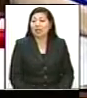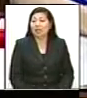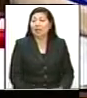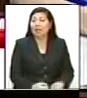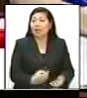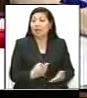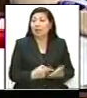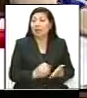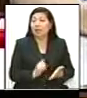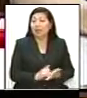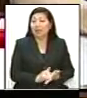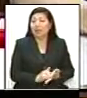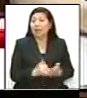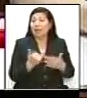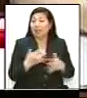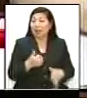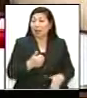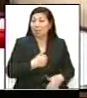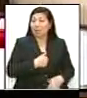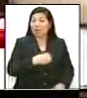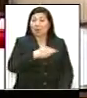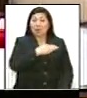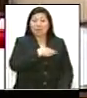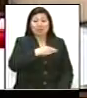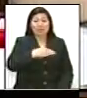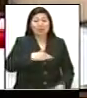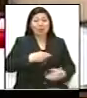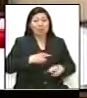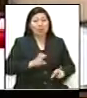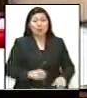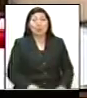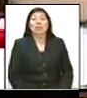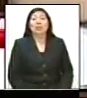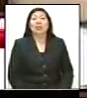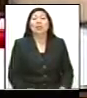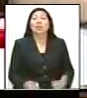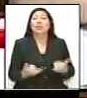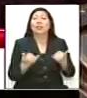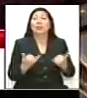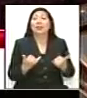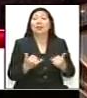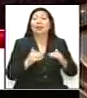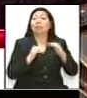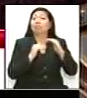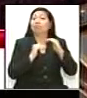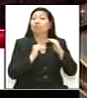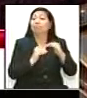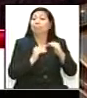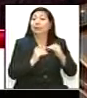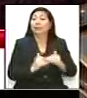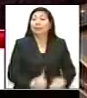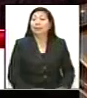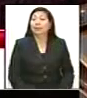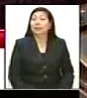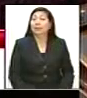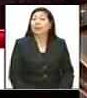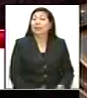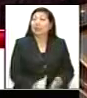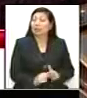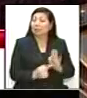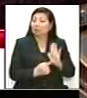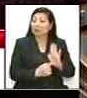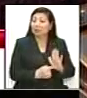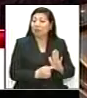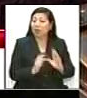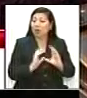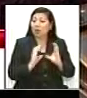Tanto es así que ya el propio Ministerio Público, consciente de esas limitaciones, de esas debilidades, había presentado